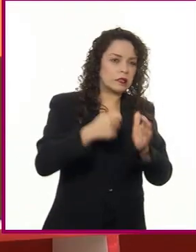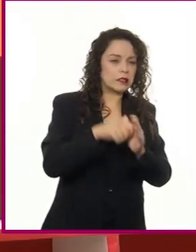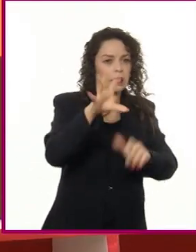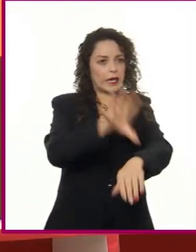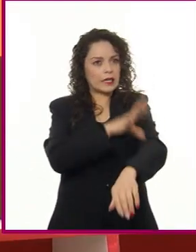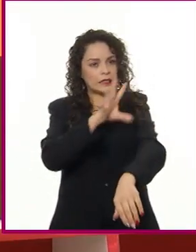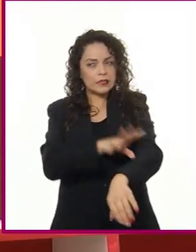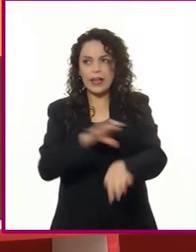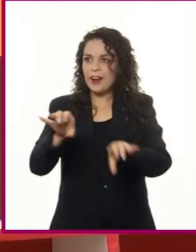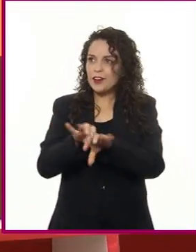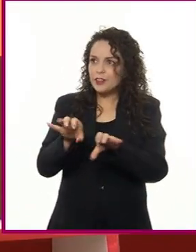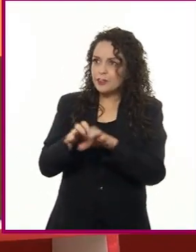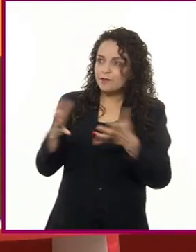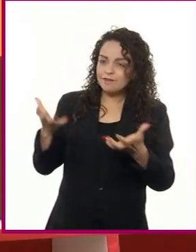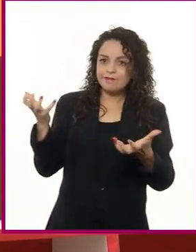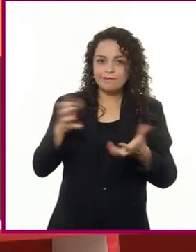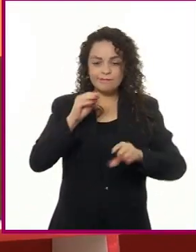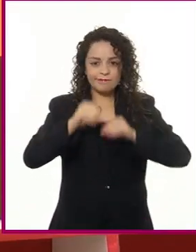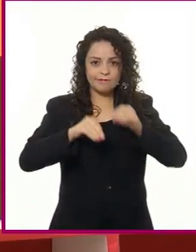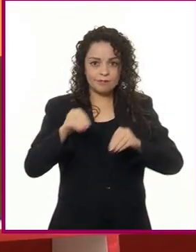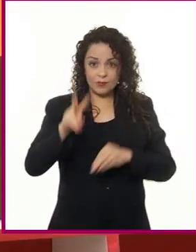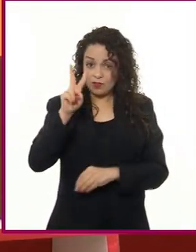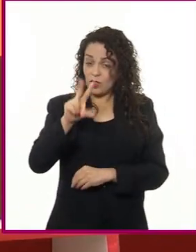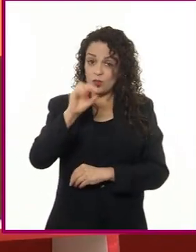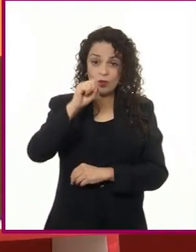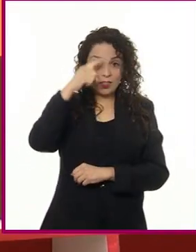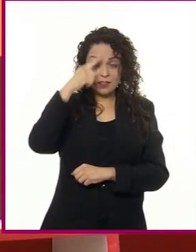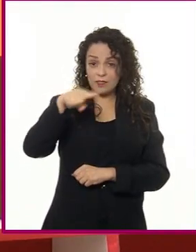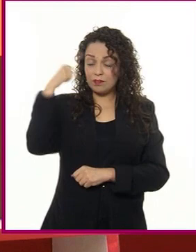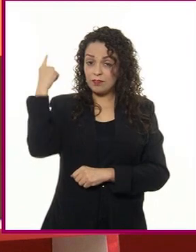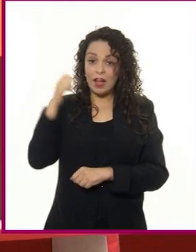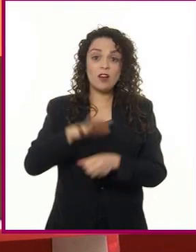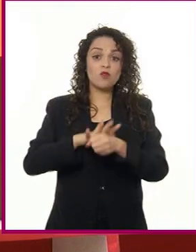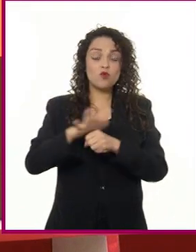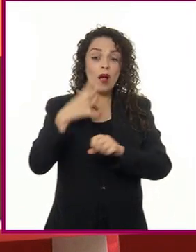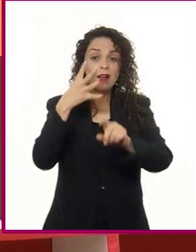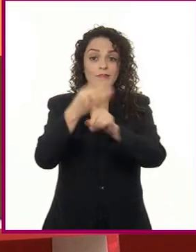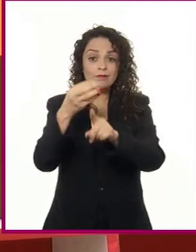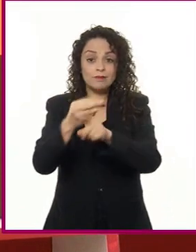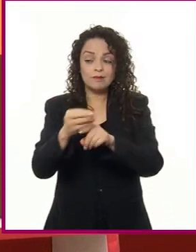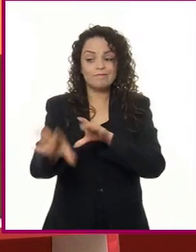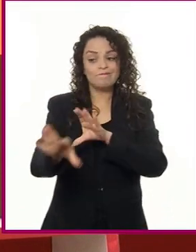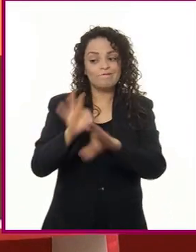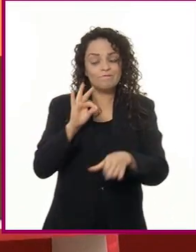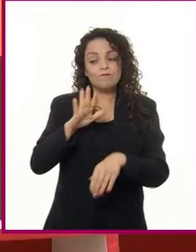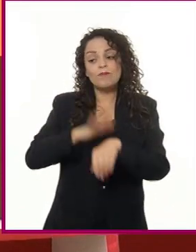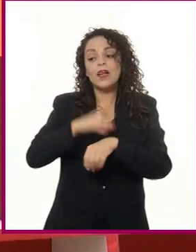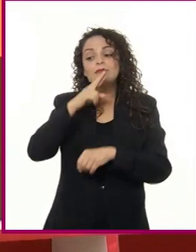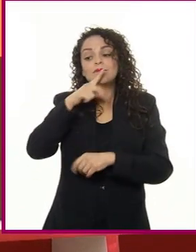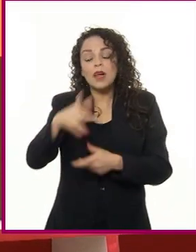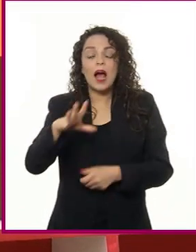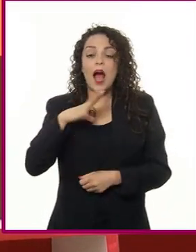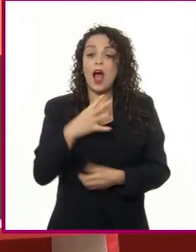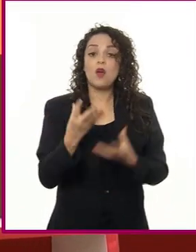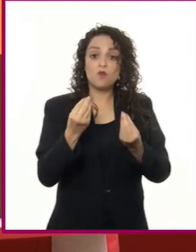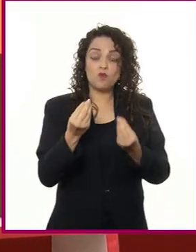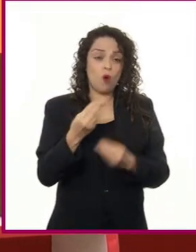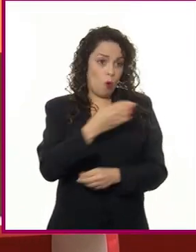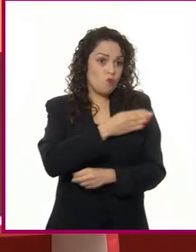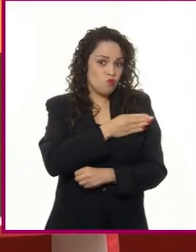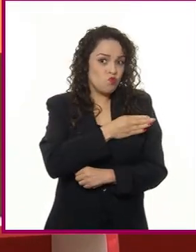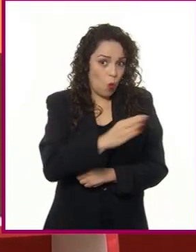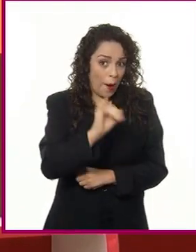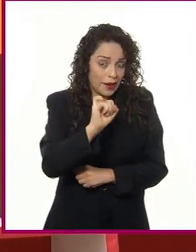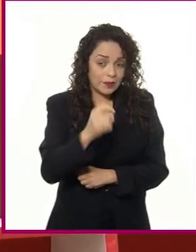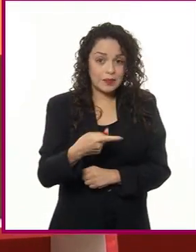La verdad, no fue fácil seleccionar una alternativa de solución. Había varias muy buenas, pero